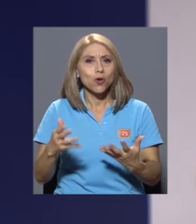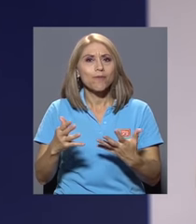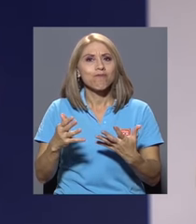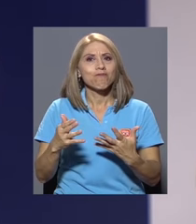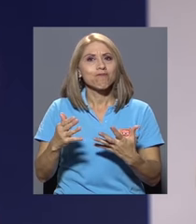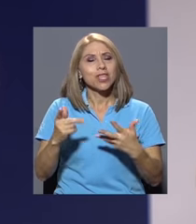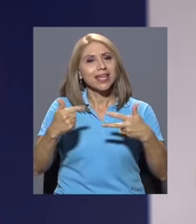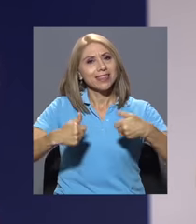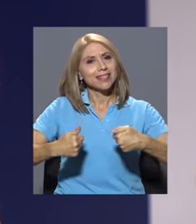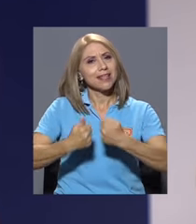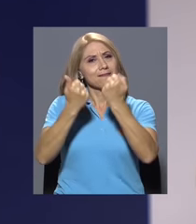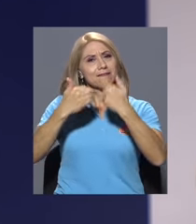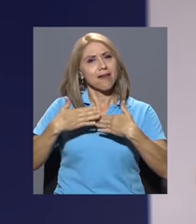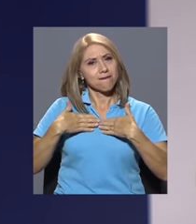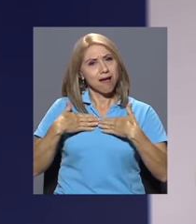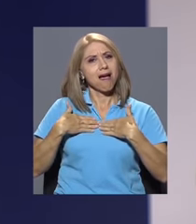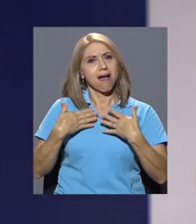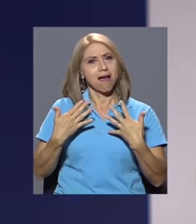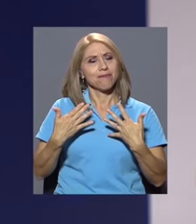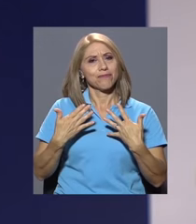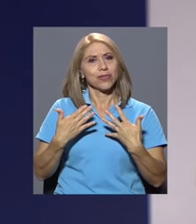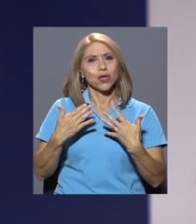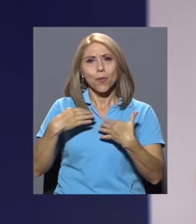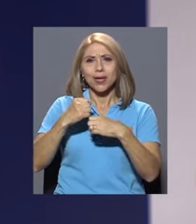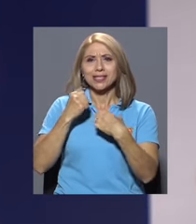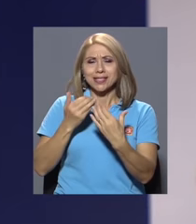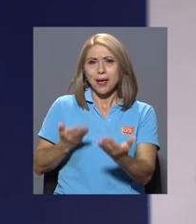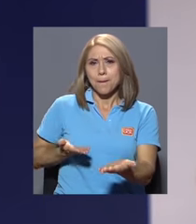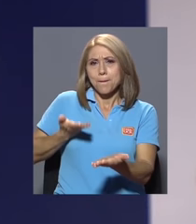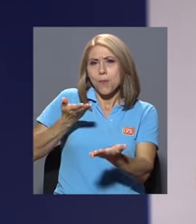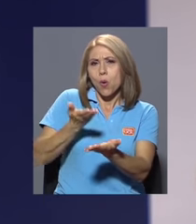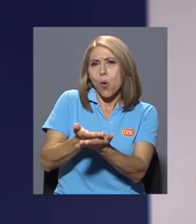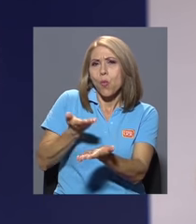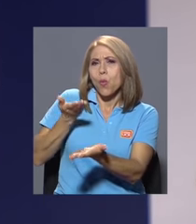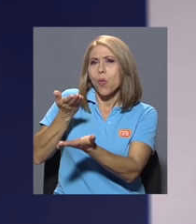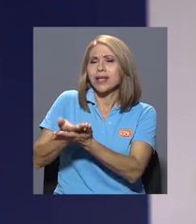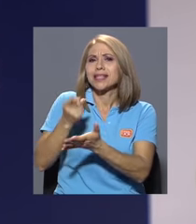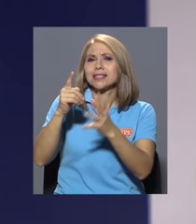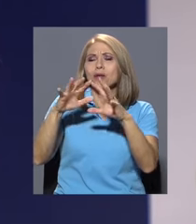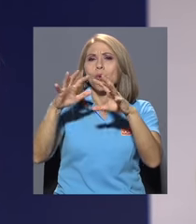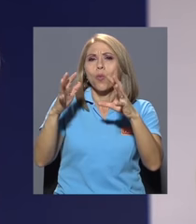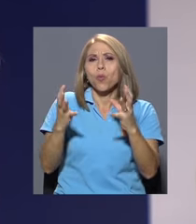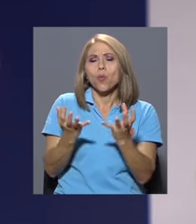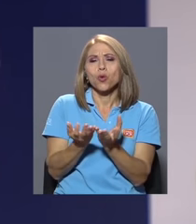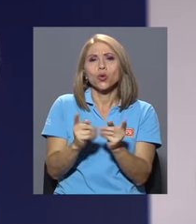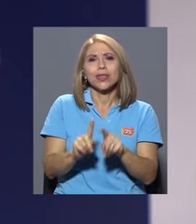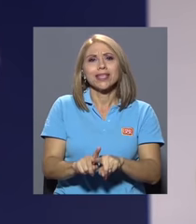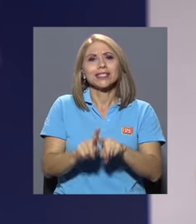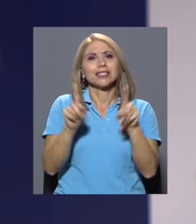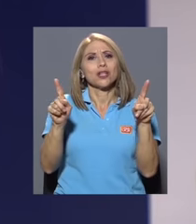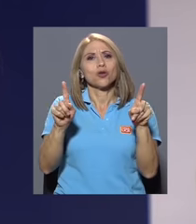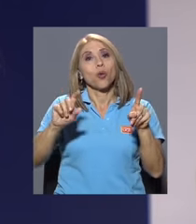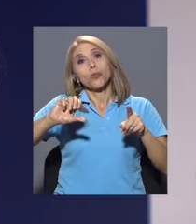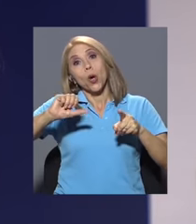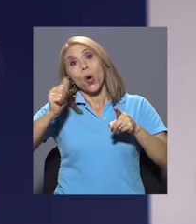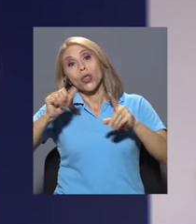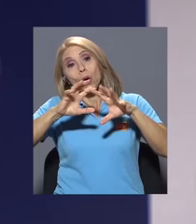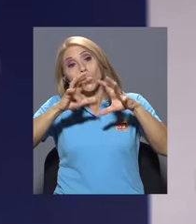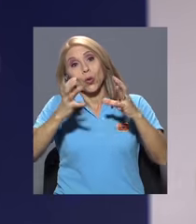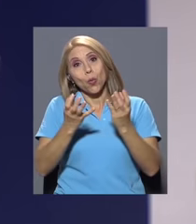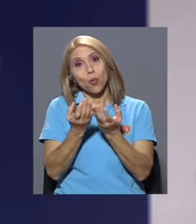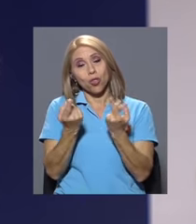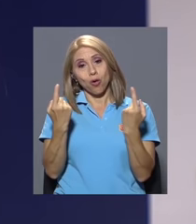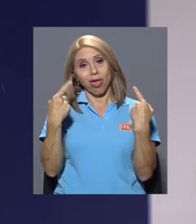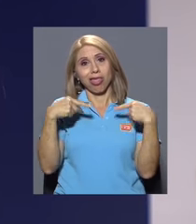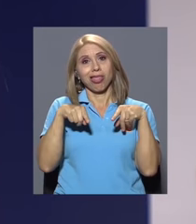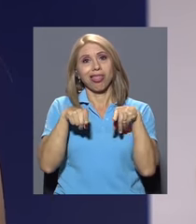me desafiaba, o sea, me hacía propuestas de un mundo distinto o de un mundo alterno que no siempre